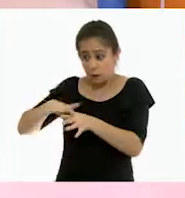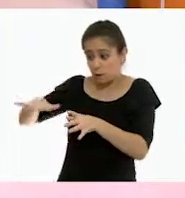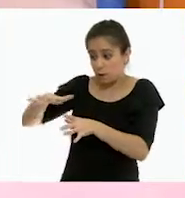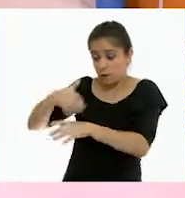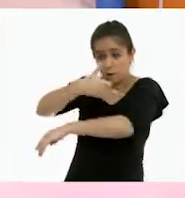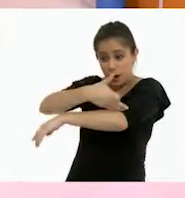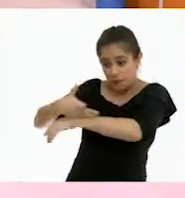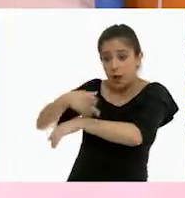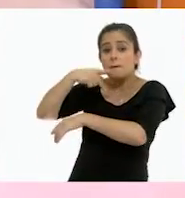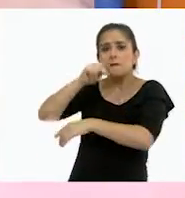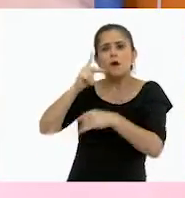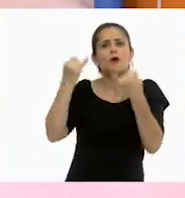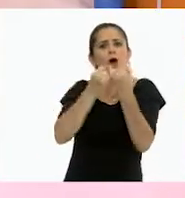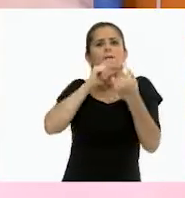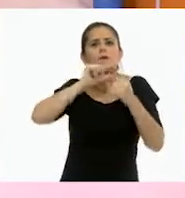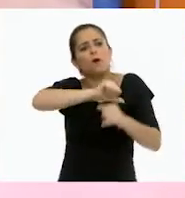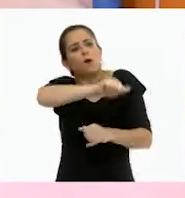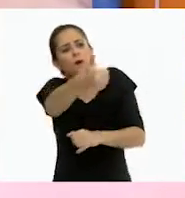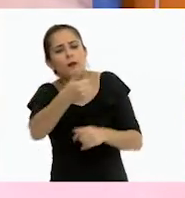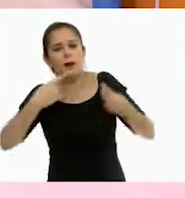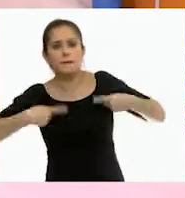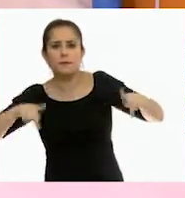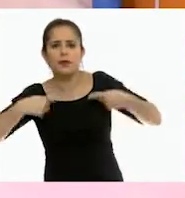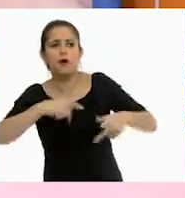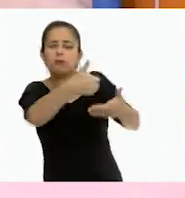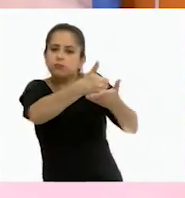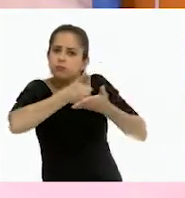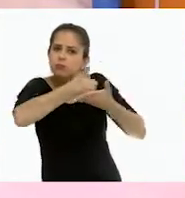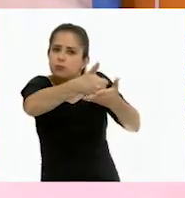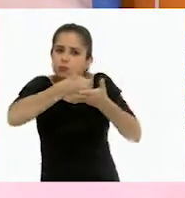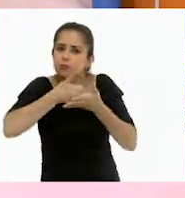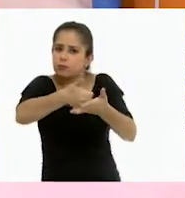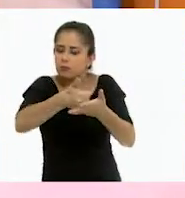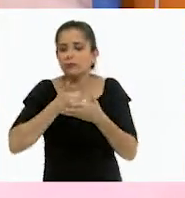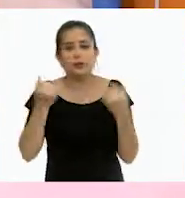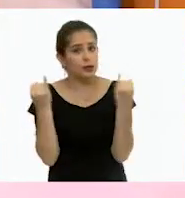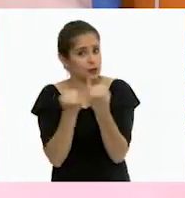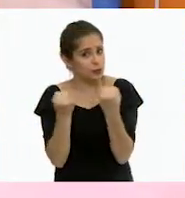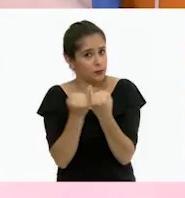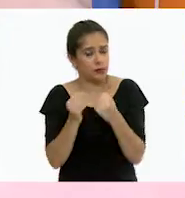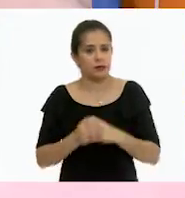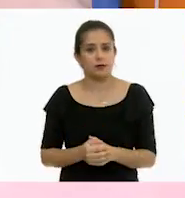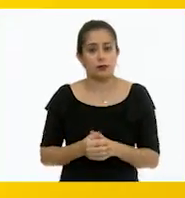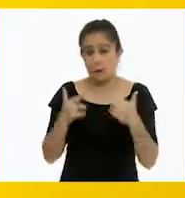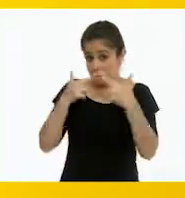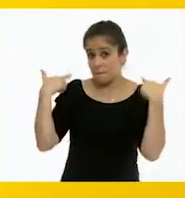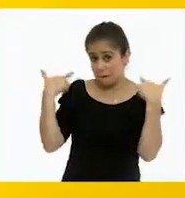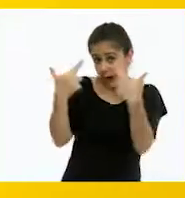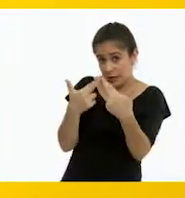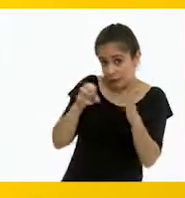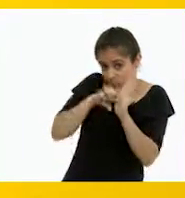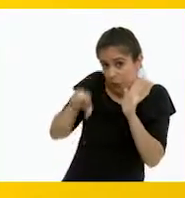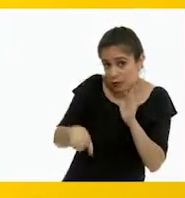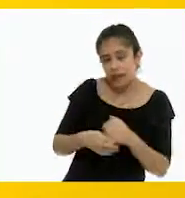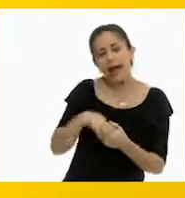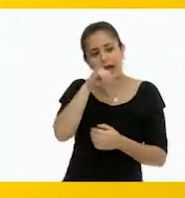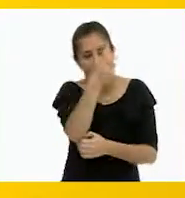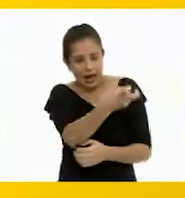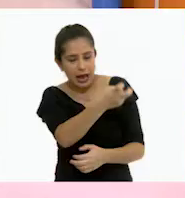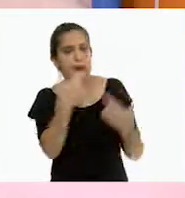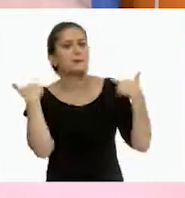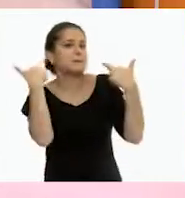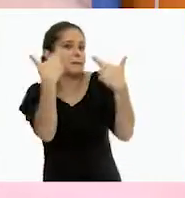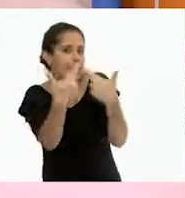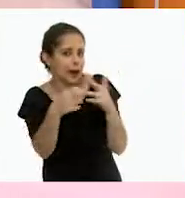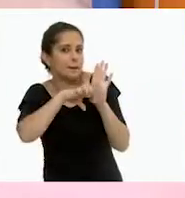casa hay personas que nos cuidan y que nos ayudan a lograr nuestras cosas. como los maestros. Por ejemplo, los maestros,